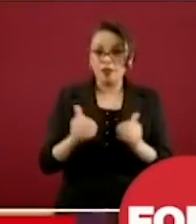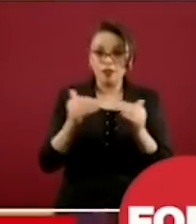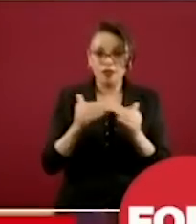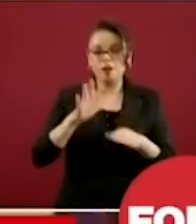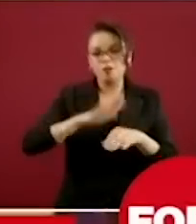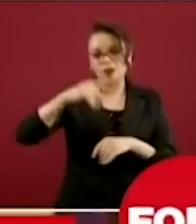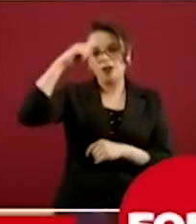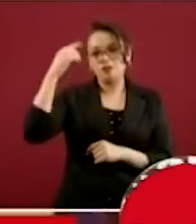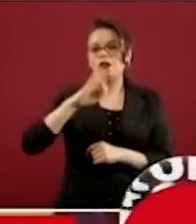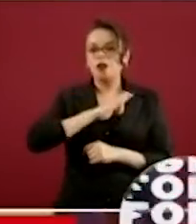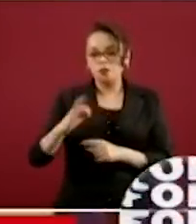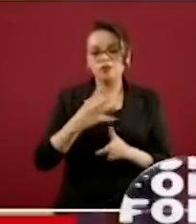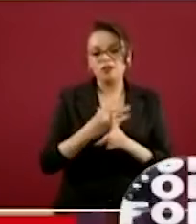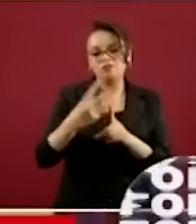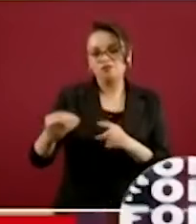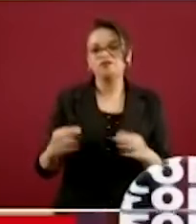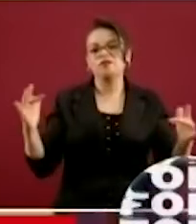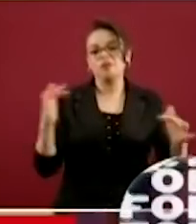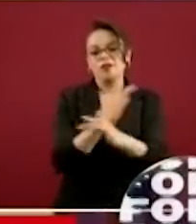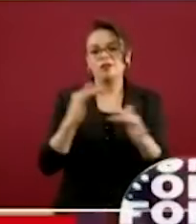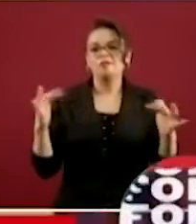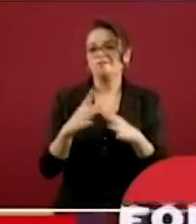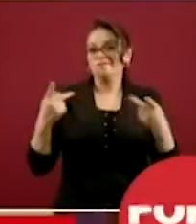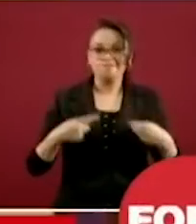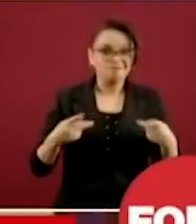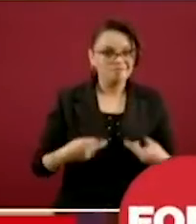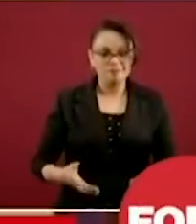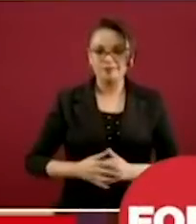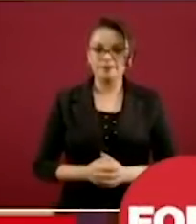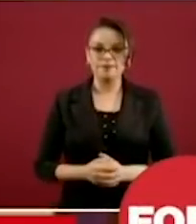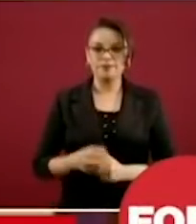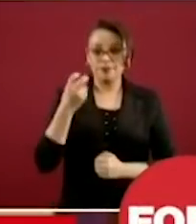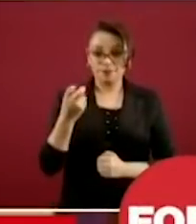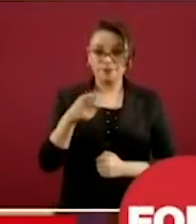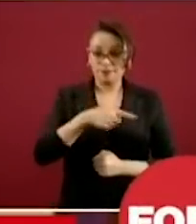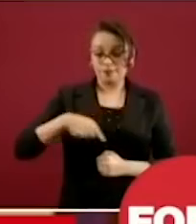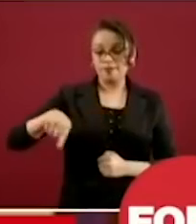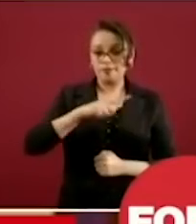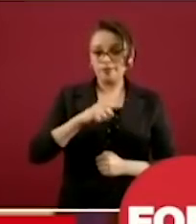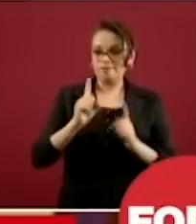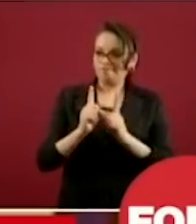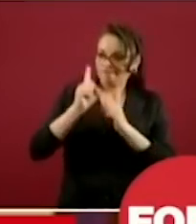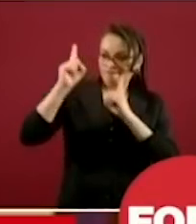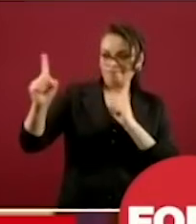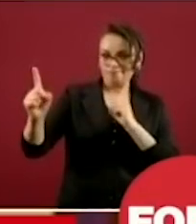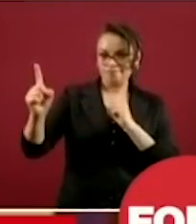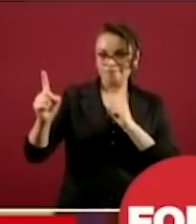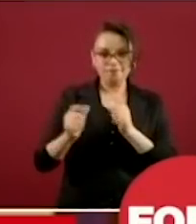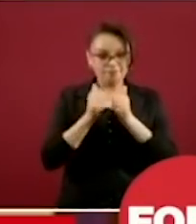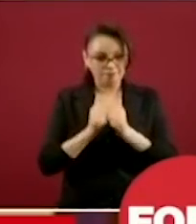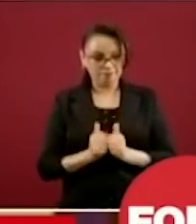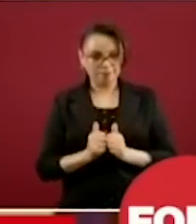un ambiente comunitario. Y por eso es importante atender las medidas de esta Jornada Nacional de Sana Distancia que al menos se